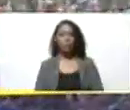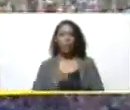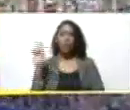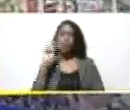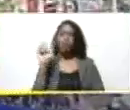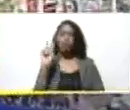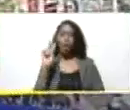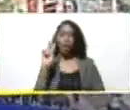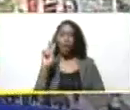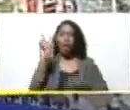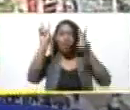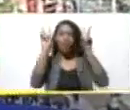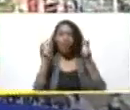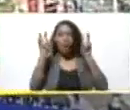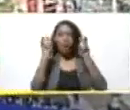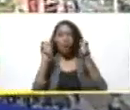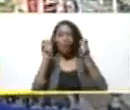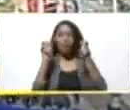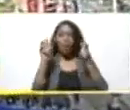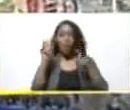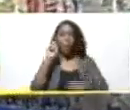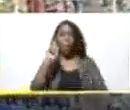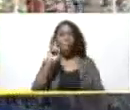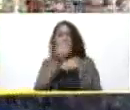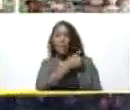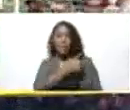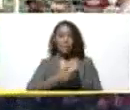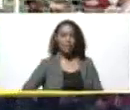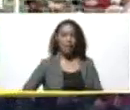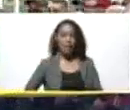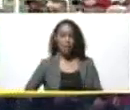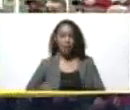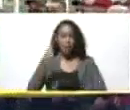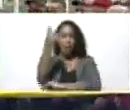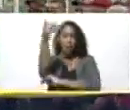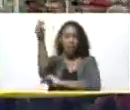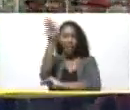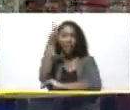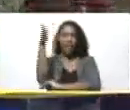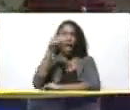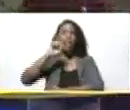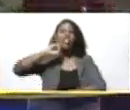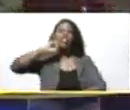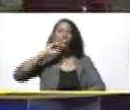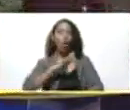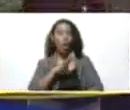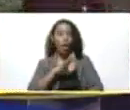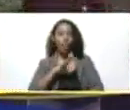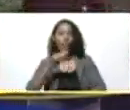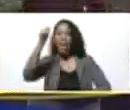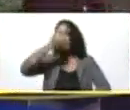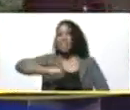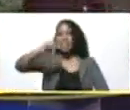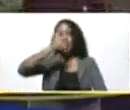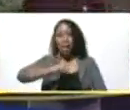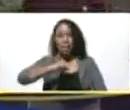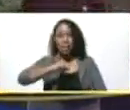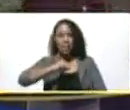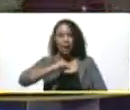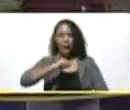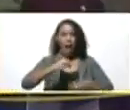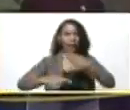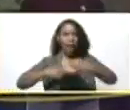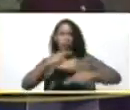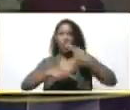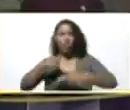Venezuela estrenaba un presidente con las banderas históricas de la resistencia y la